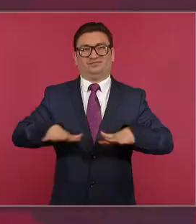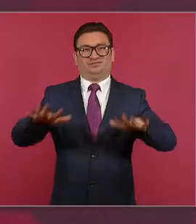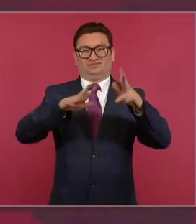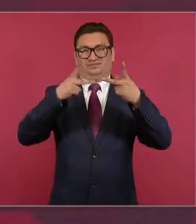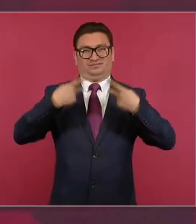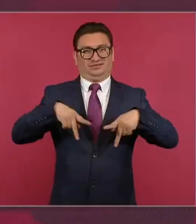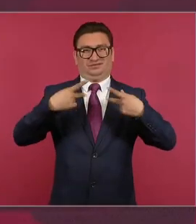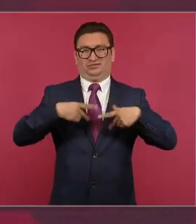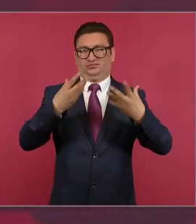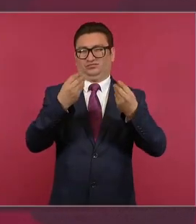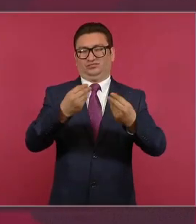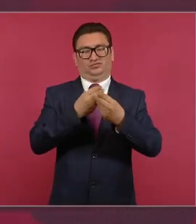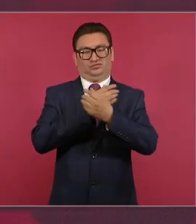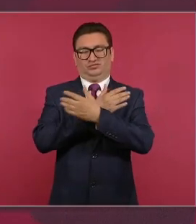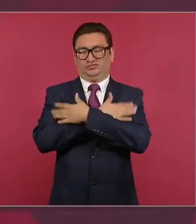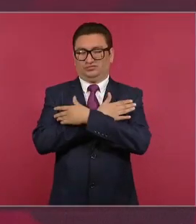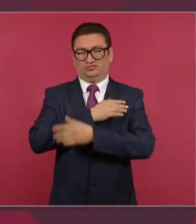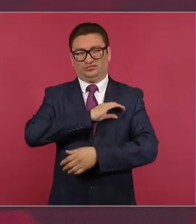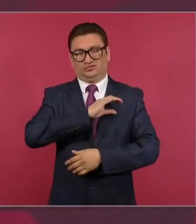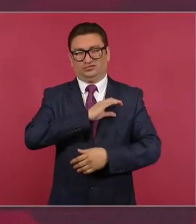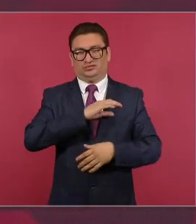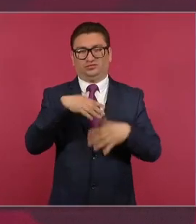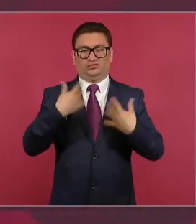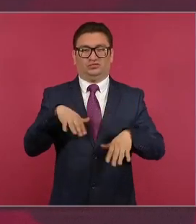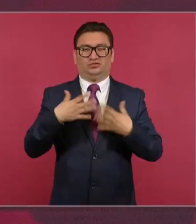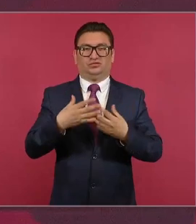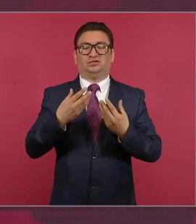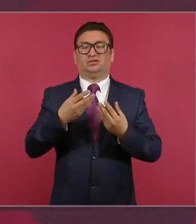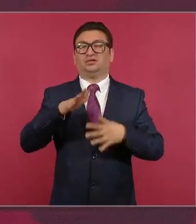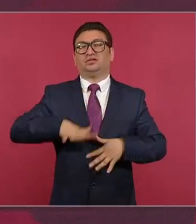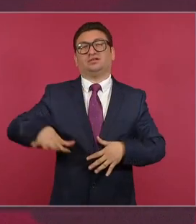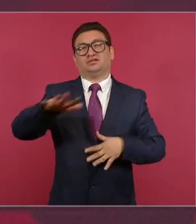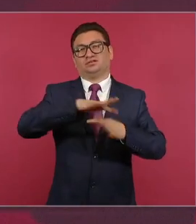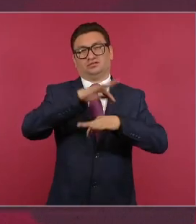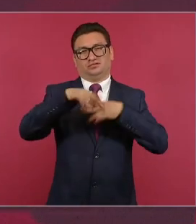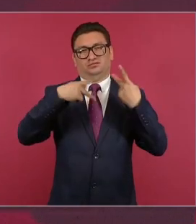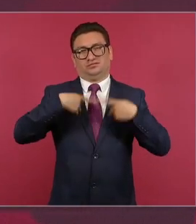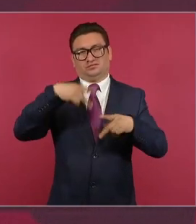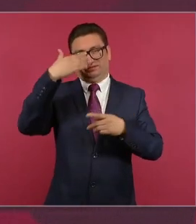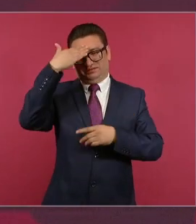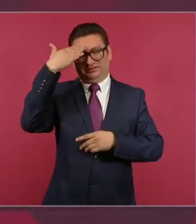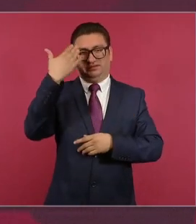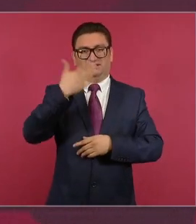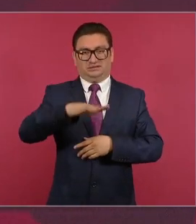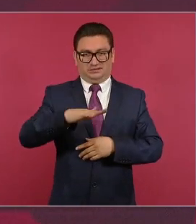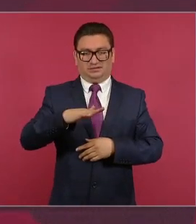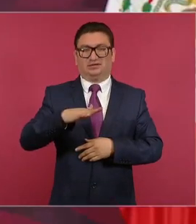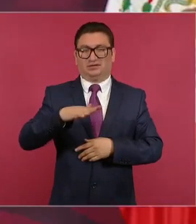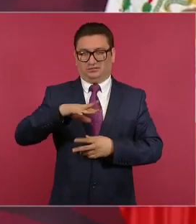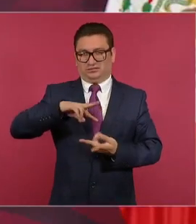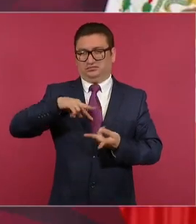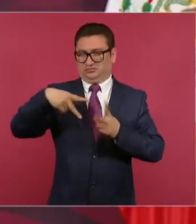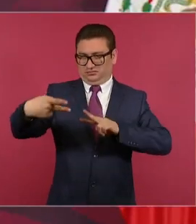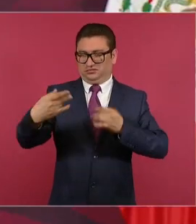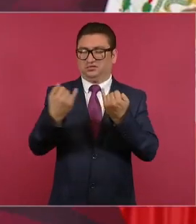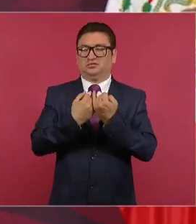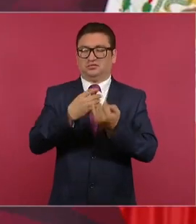mucha gente, muy cariñosa, además porque saben que son correspondidos,